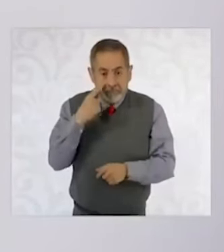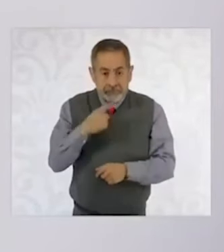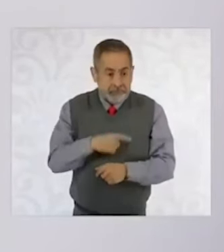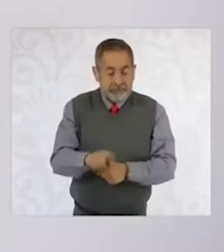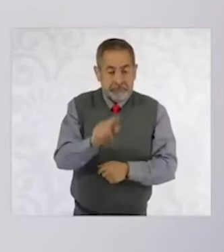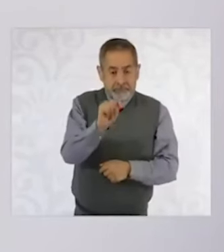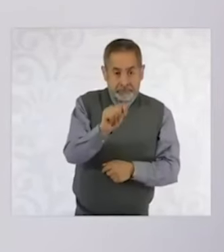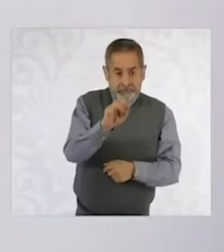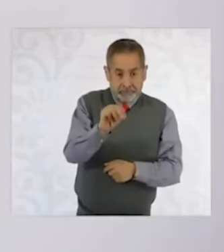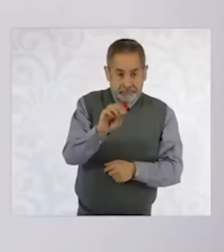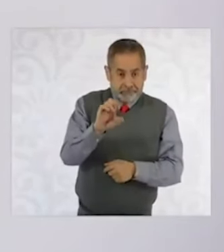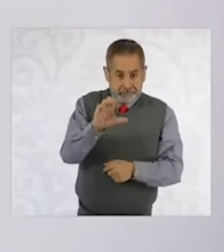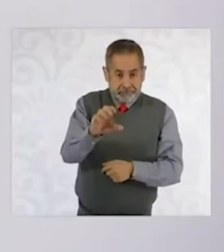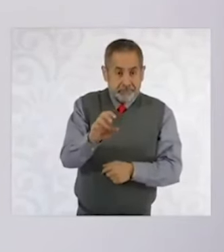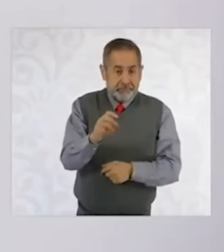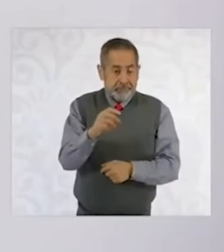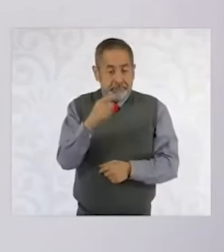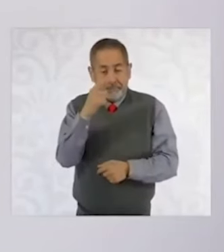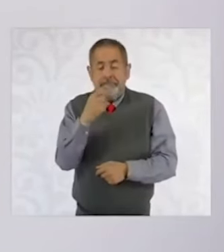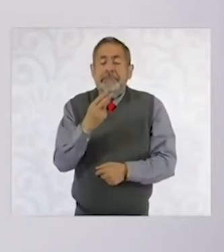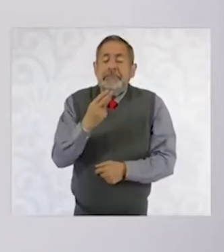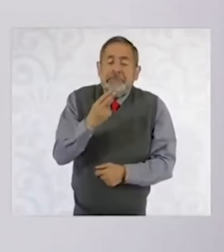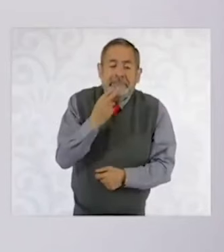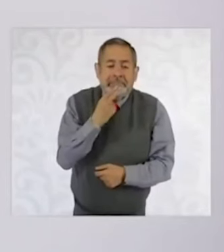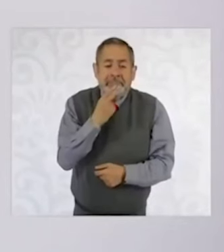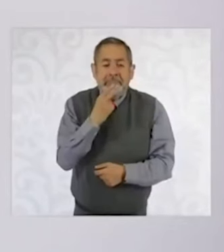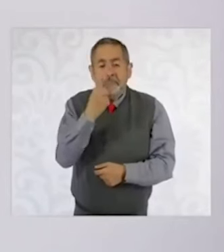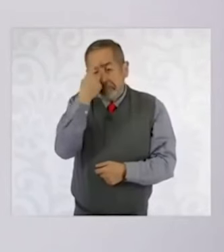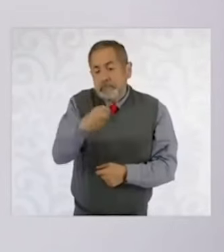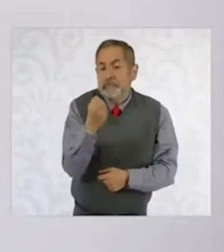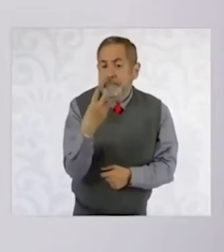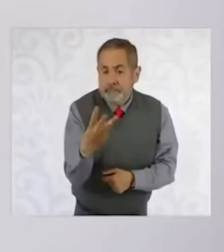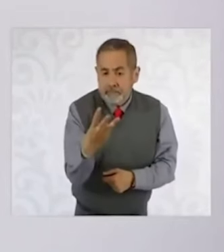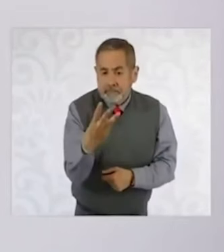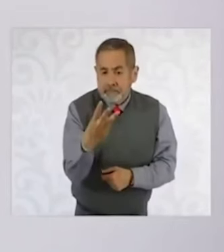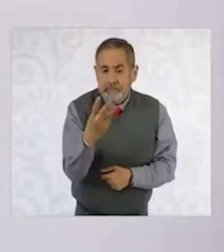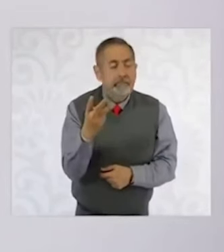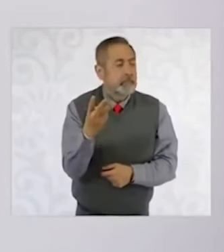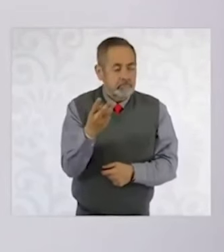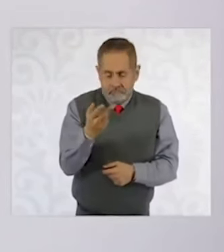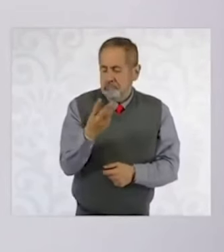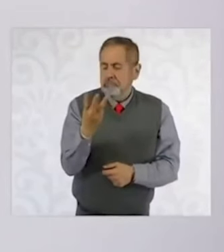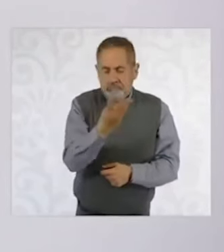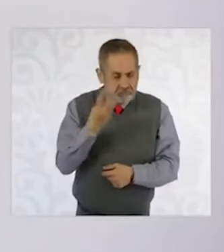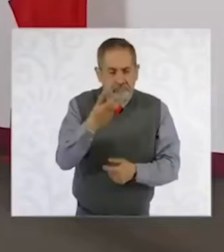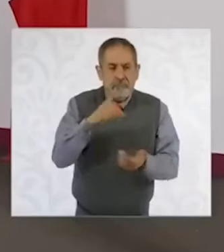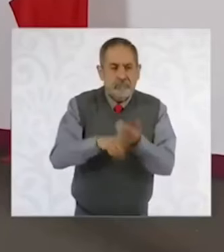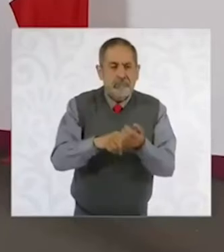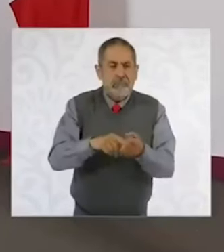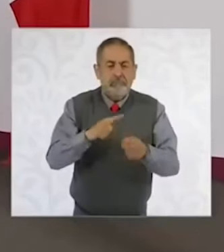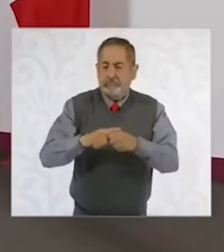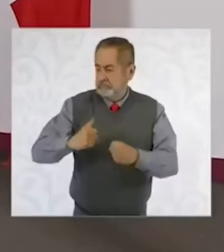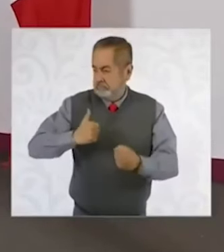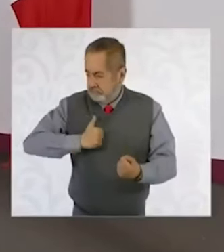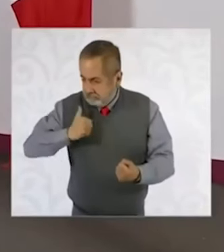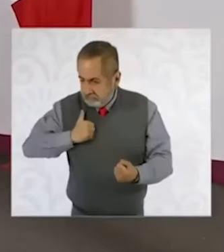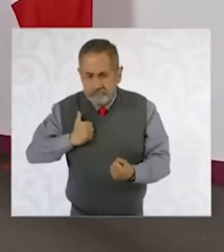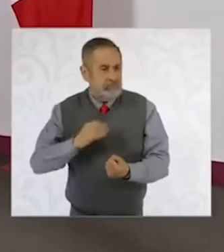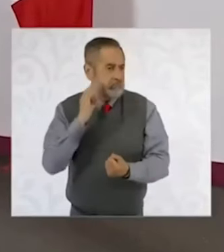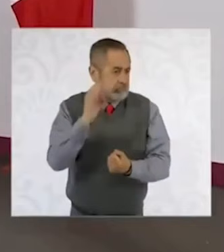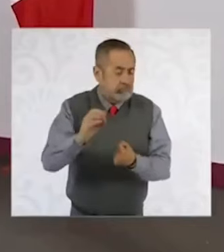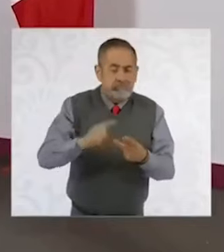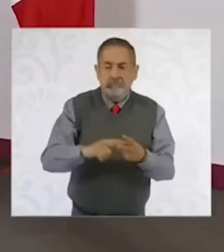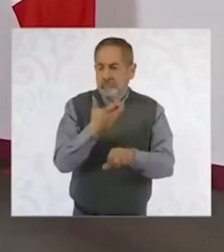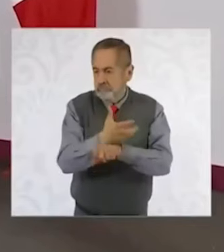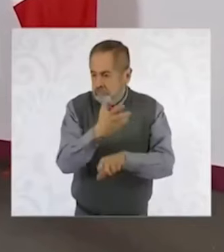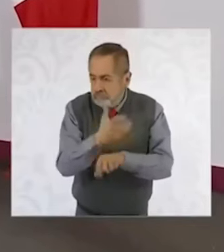los tres países para los tres es muy bueno para Canadá es muy bueno para Estados Unidos